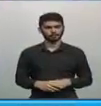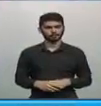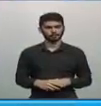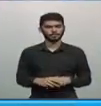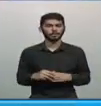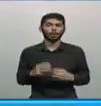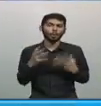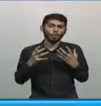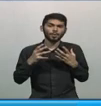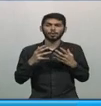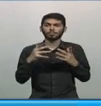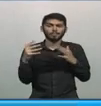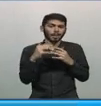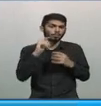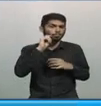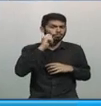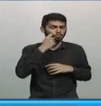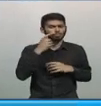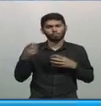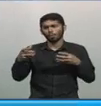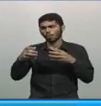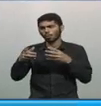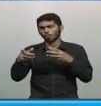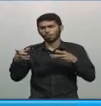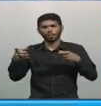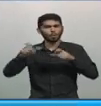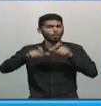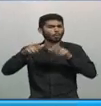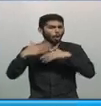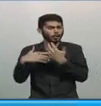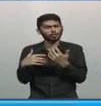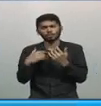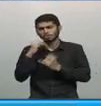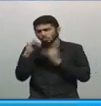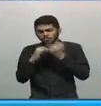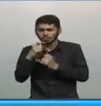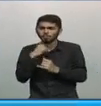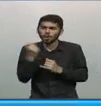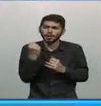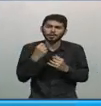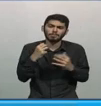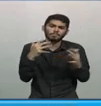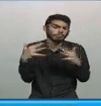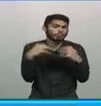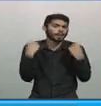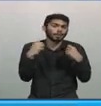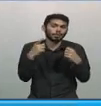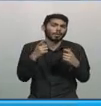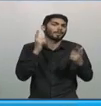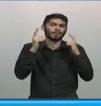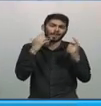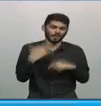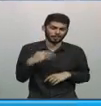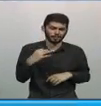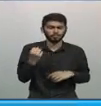Obviamente que es un partido muy lindo para jugar. Les decía a los chicos que buscamos minutos de fútbol, pero que disfrutemos este partido. La idea es